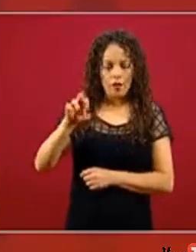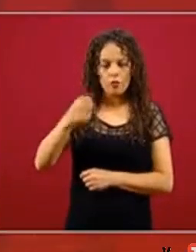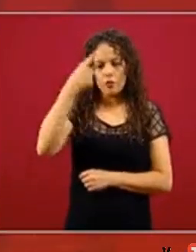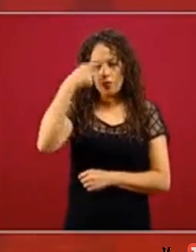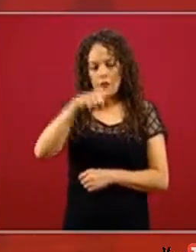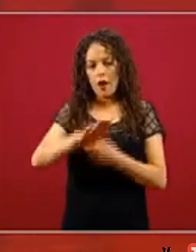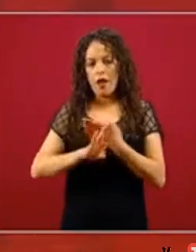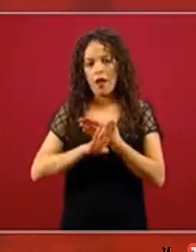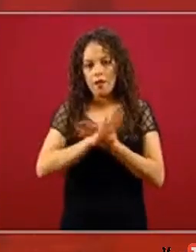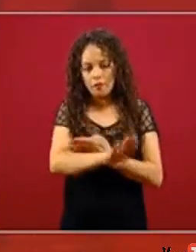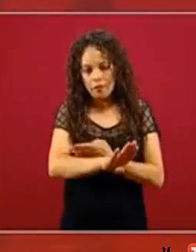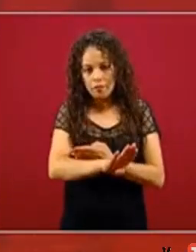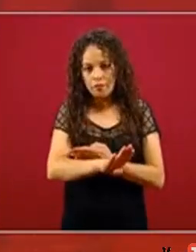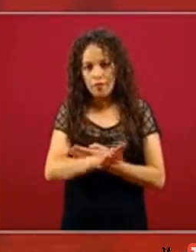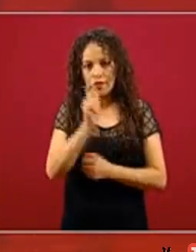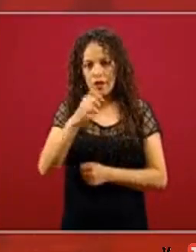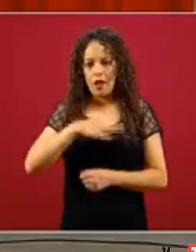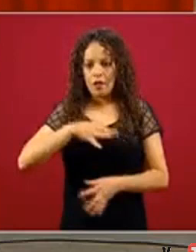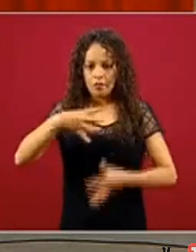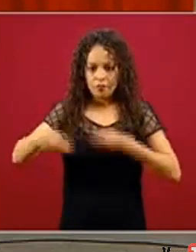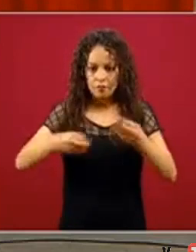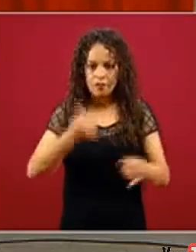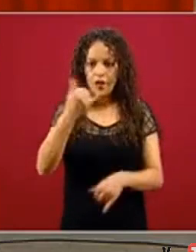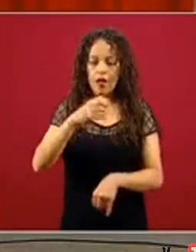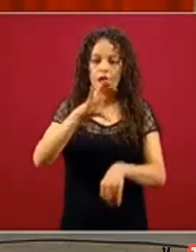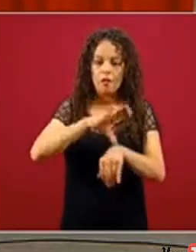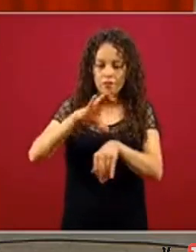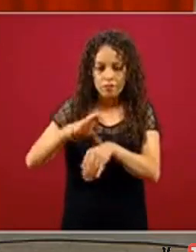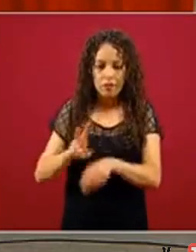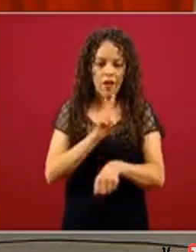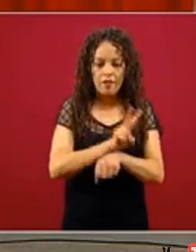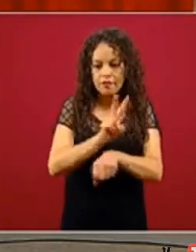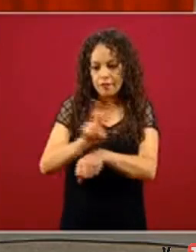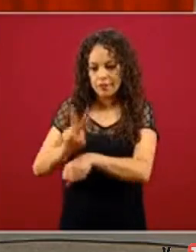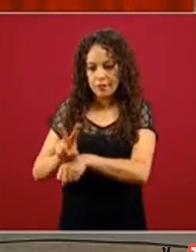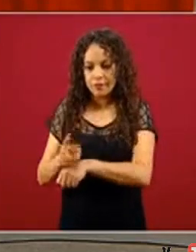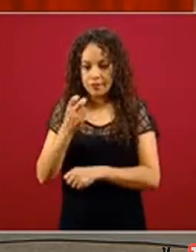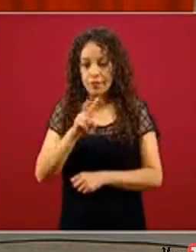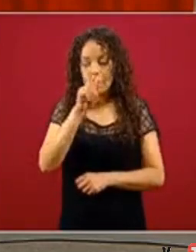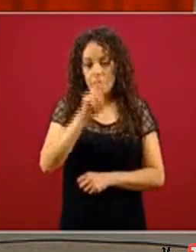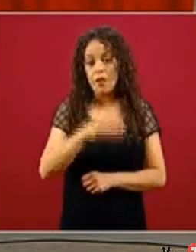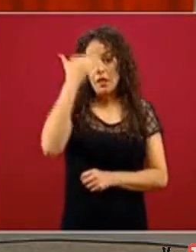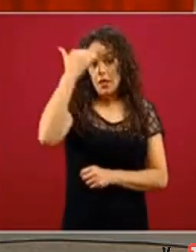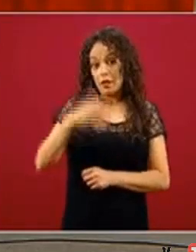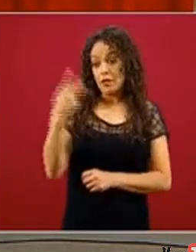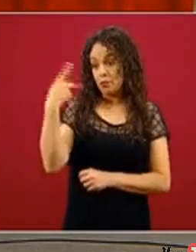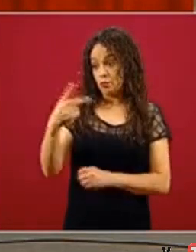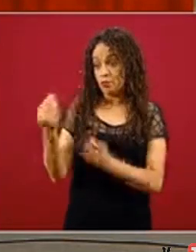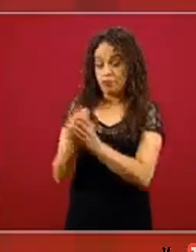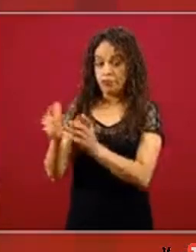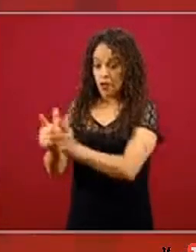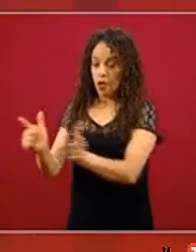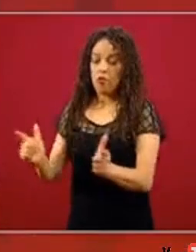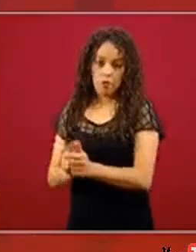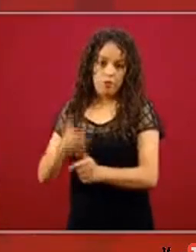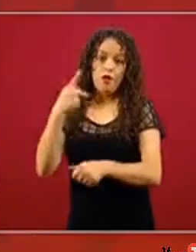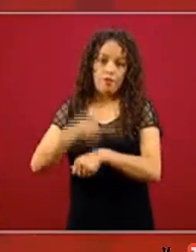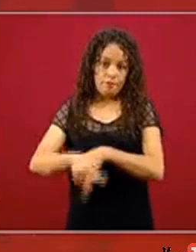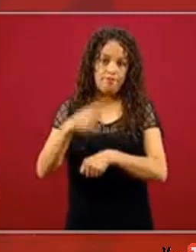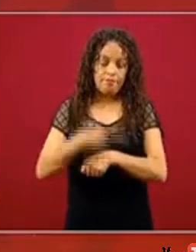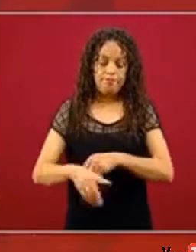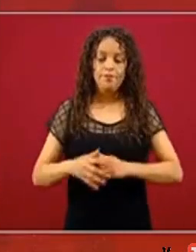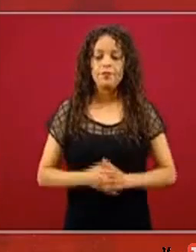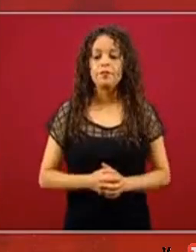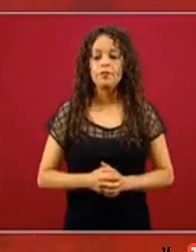manejo clínico y también el de vigilancia epidemiológica, que lo señala como grupos de riesgo. Sobre políticas públicas para la prevención